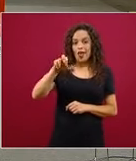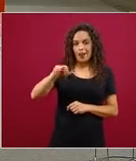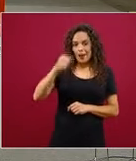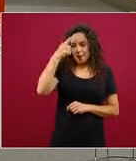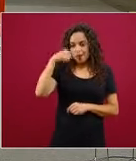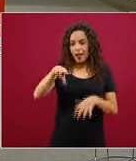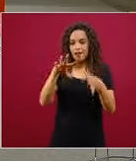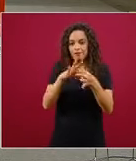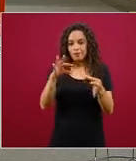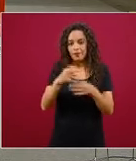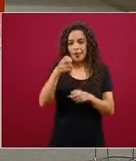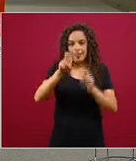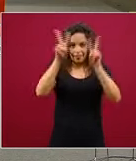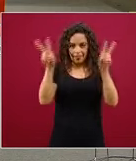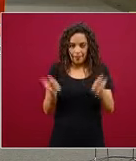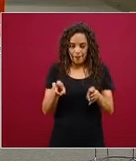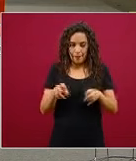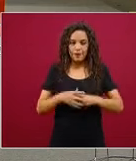temático.